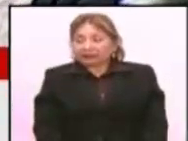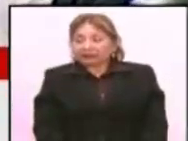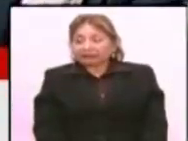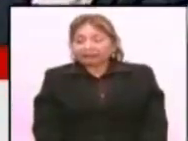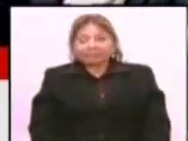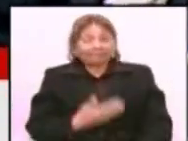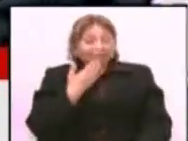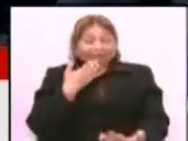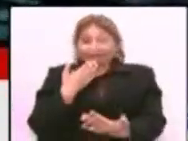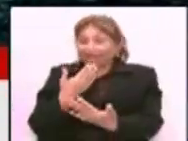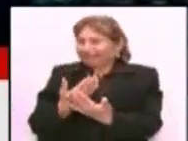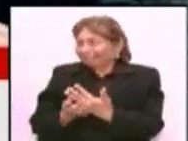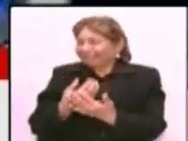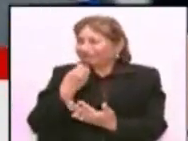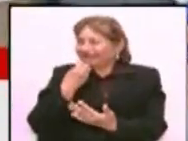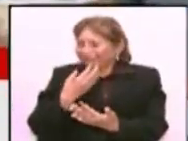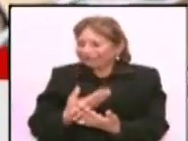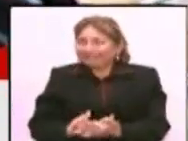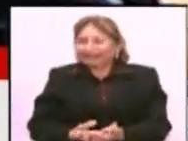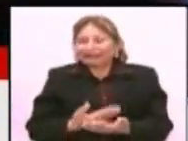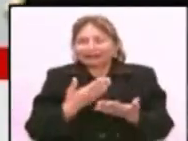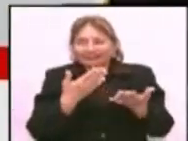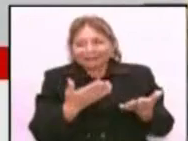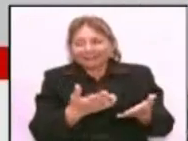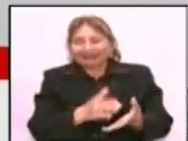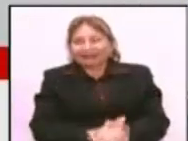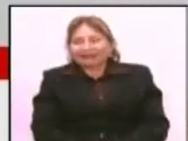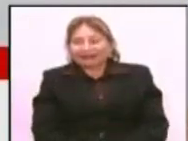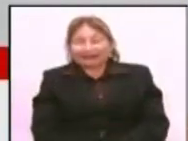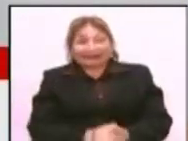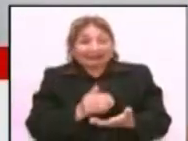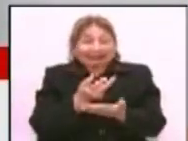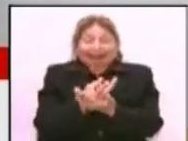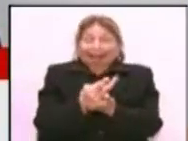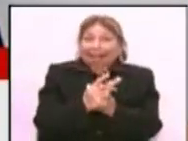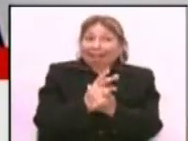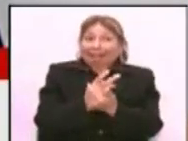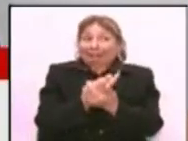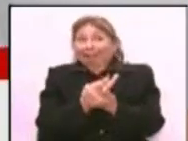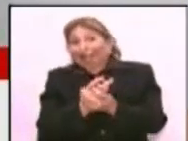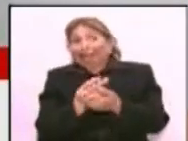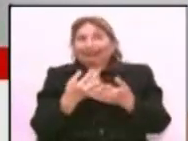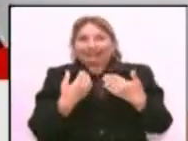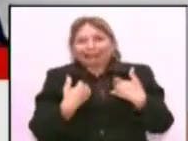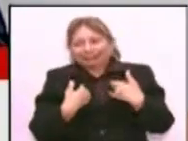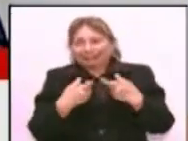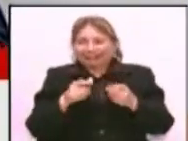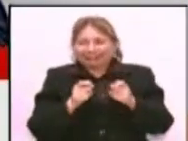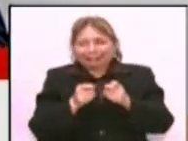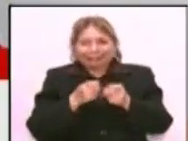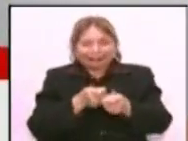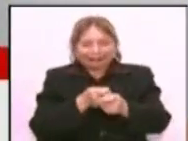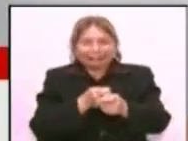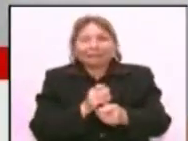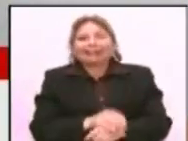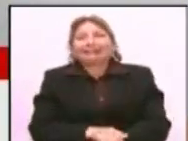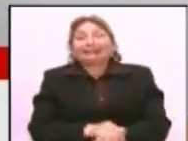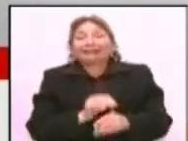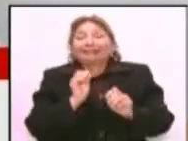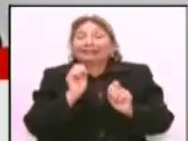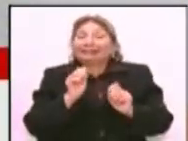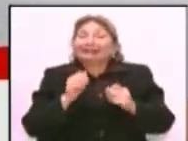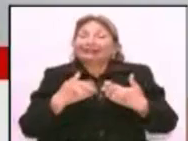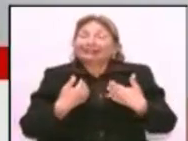Bien, muchísimas gracias. Dejo la inquietud del tema de si es que tenemos operadores que estén haciendo ese seguimiento, si es que